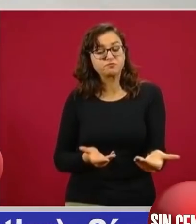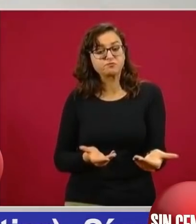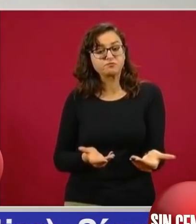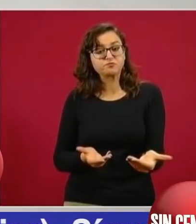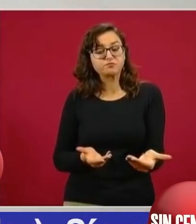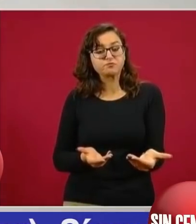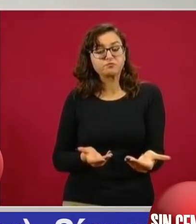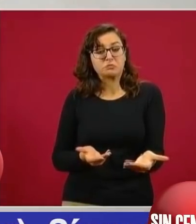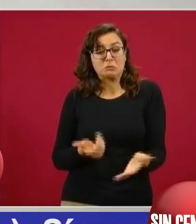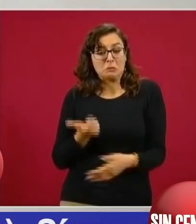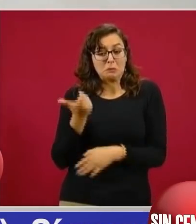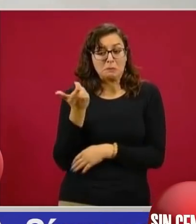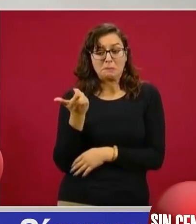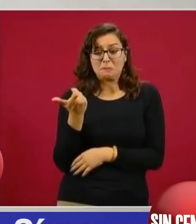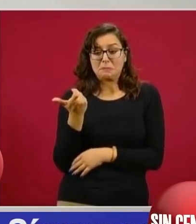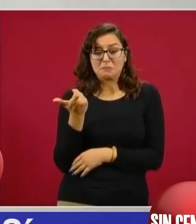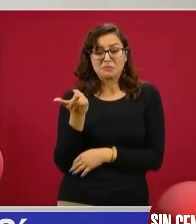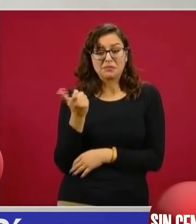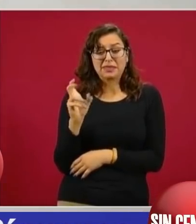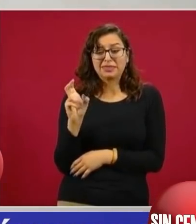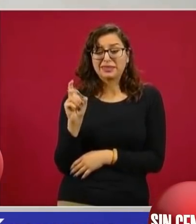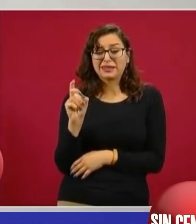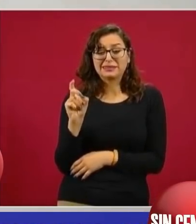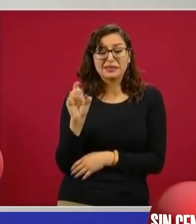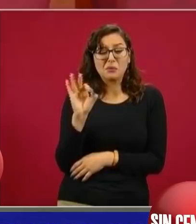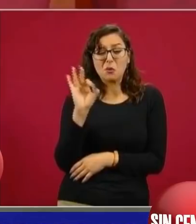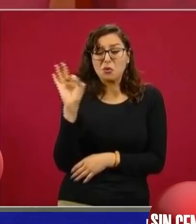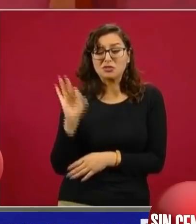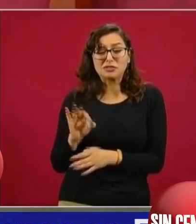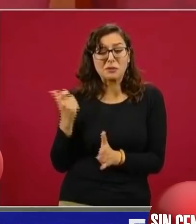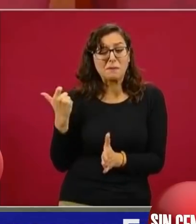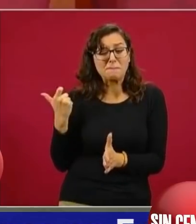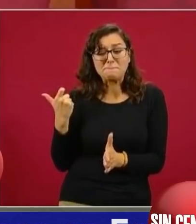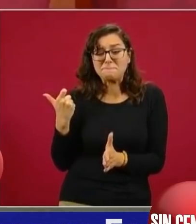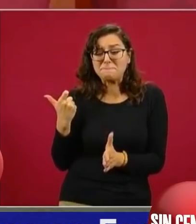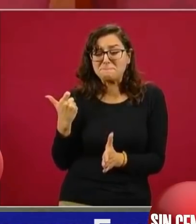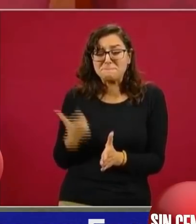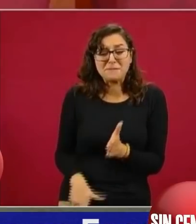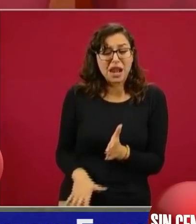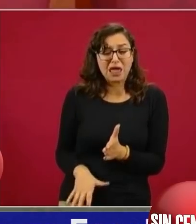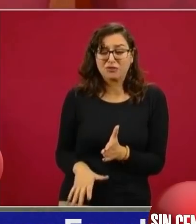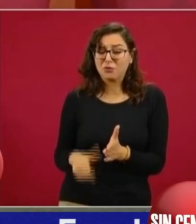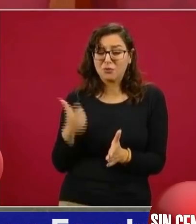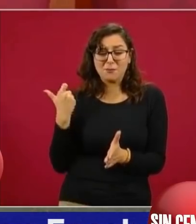a un costo del 30% de lo que vale en el mercado,